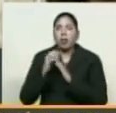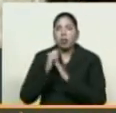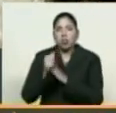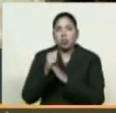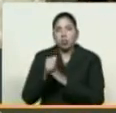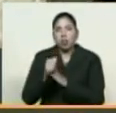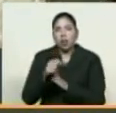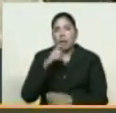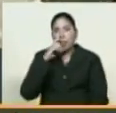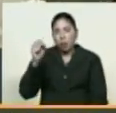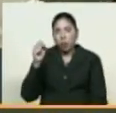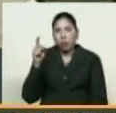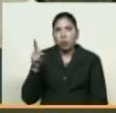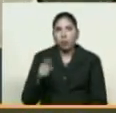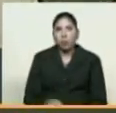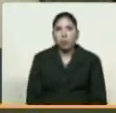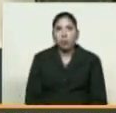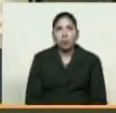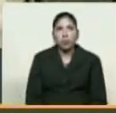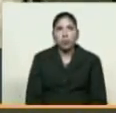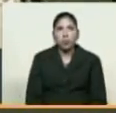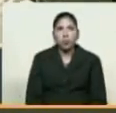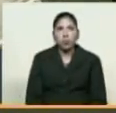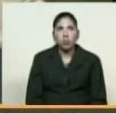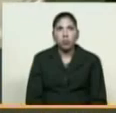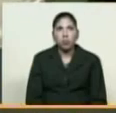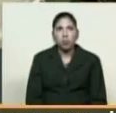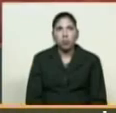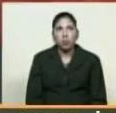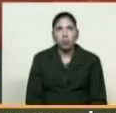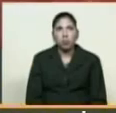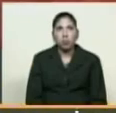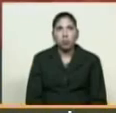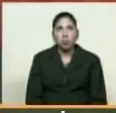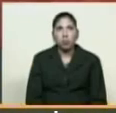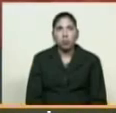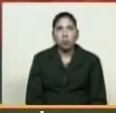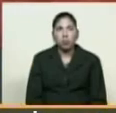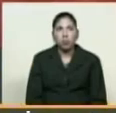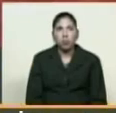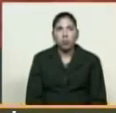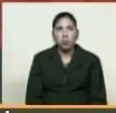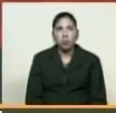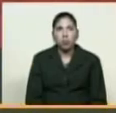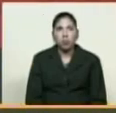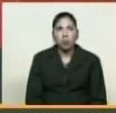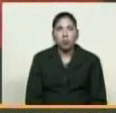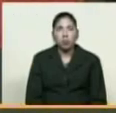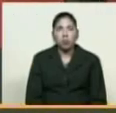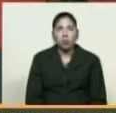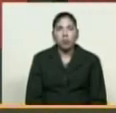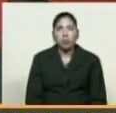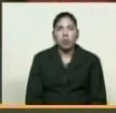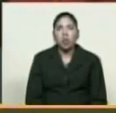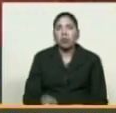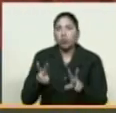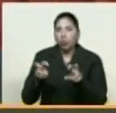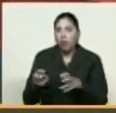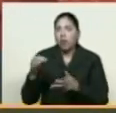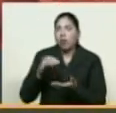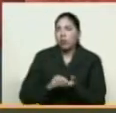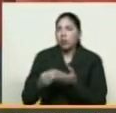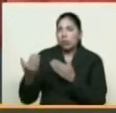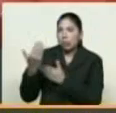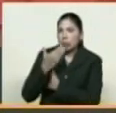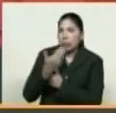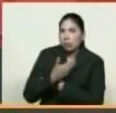Nicolás Maduro. Y también quisiera un comentario en torno a lo que ha sido en contexto de estas nuevas sanciones en esta oportunidad